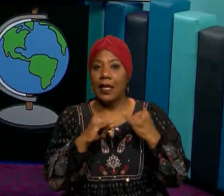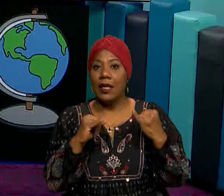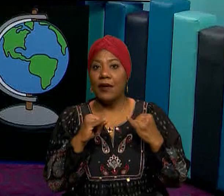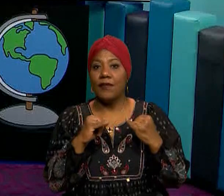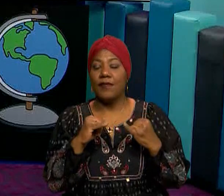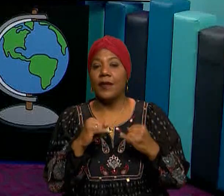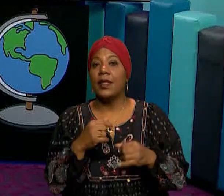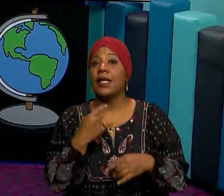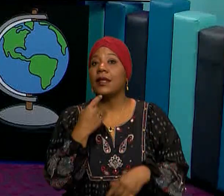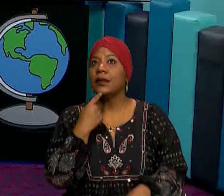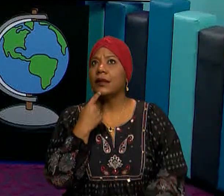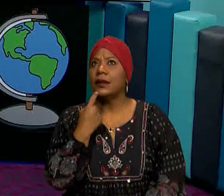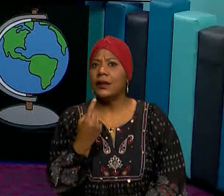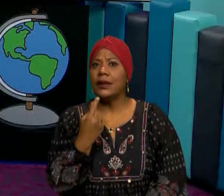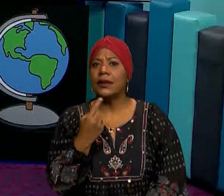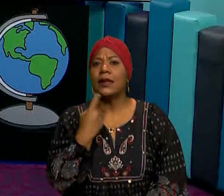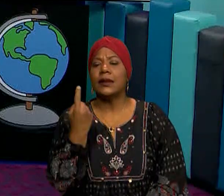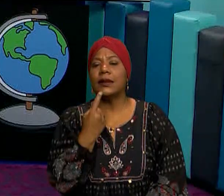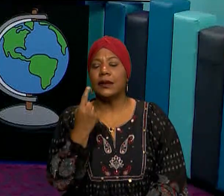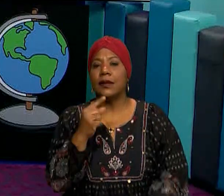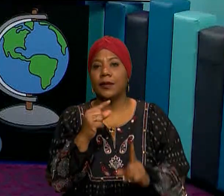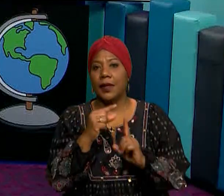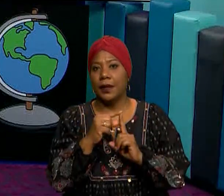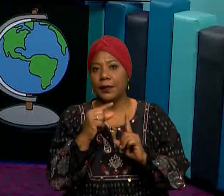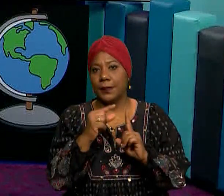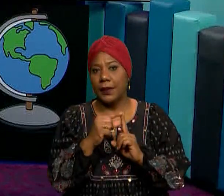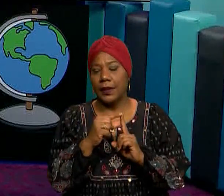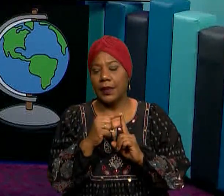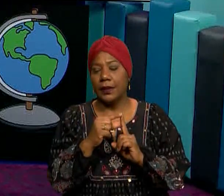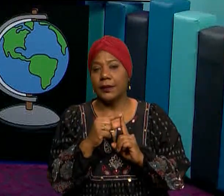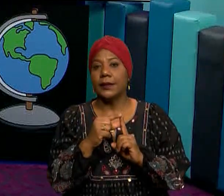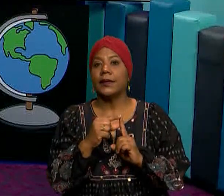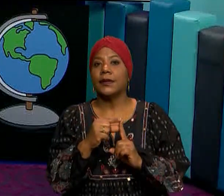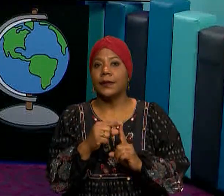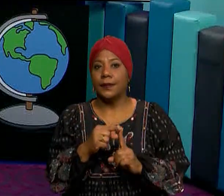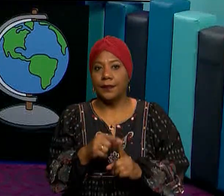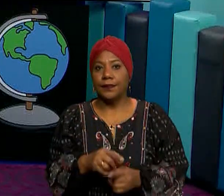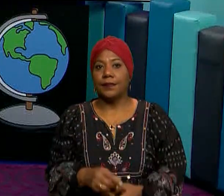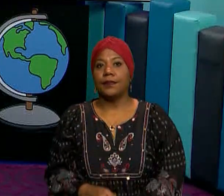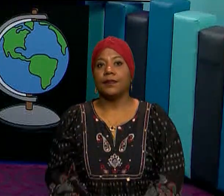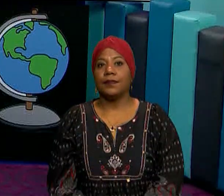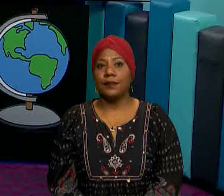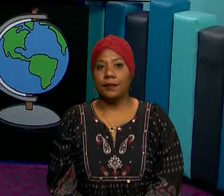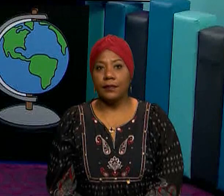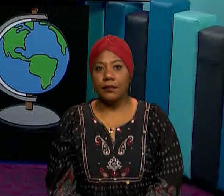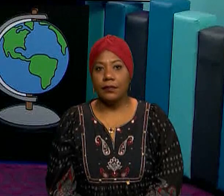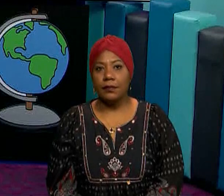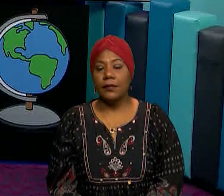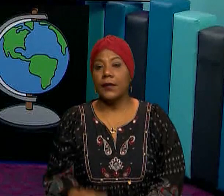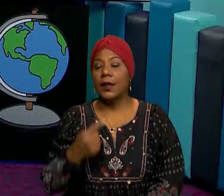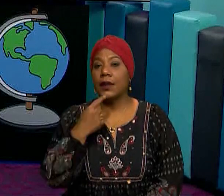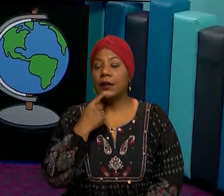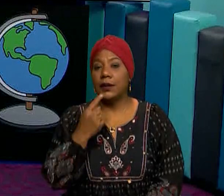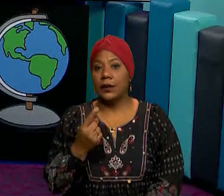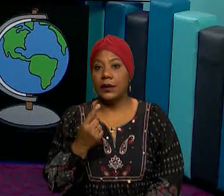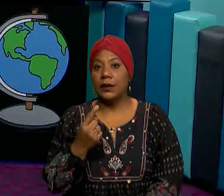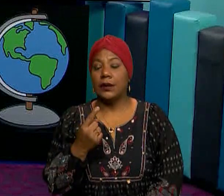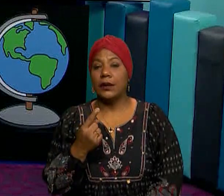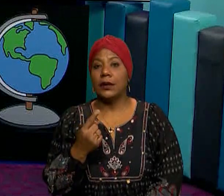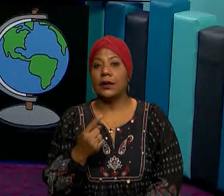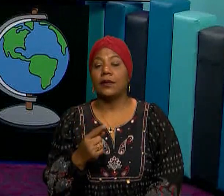utilizamos palabras básicas para terminar una historia. En este caso, el cierre